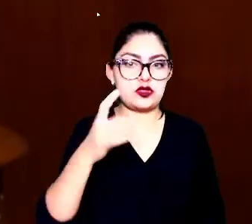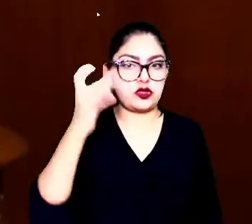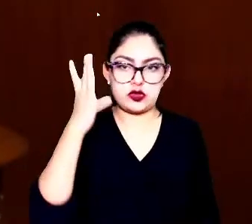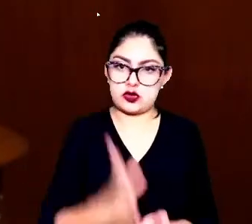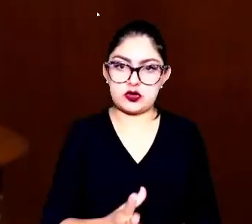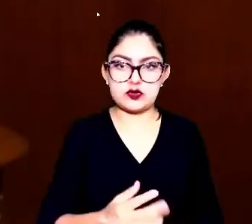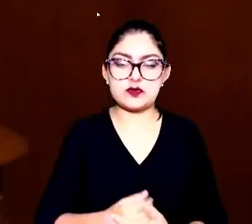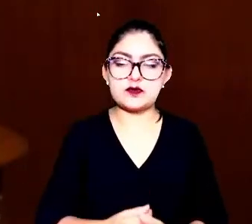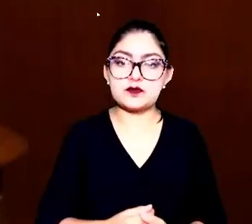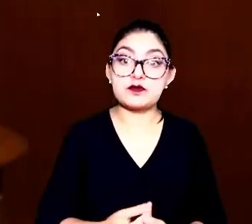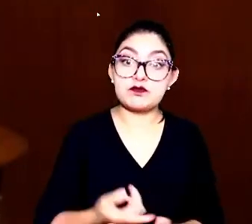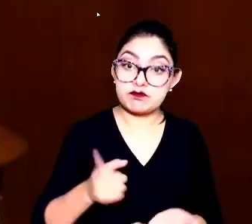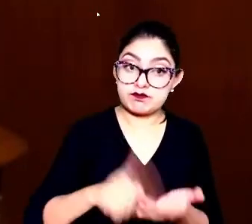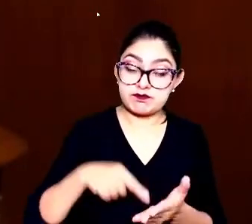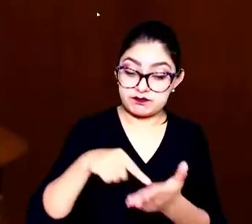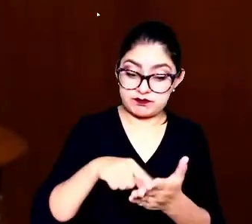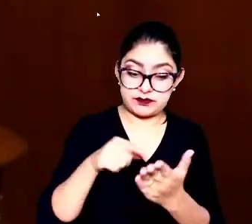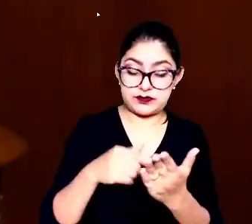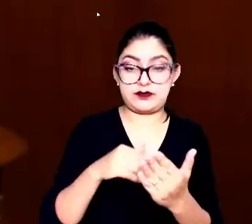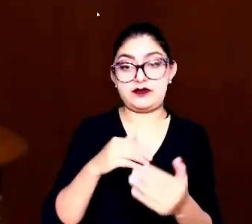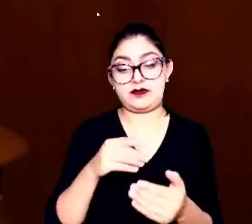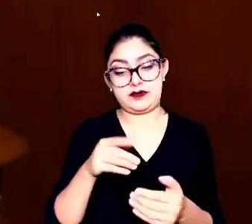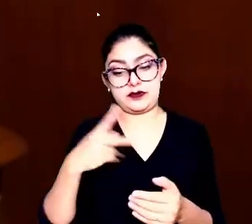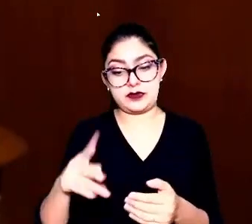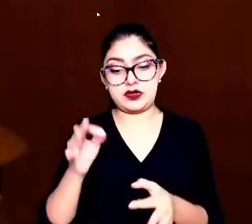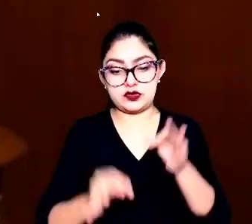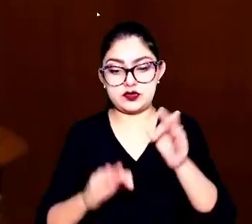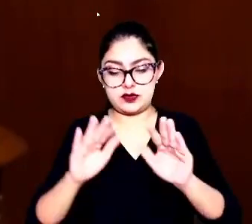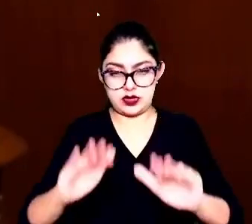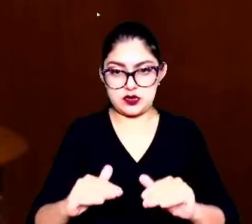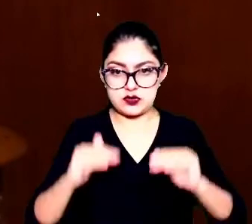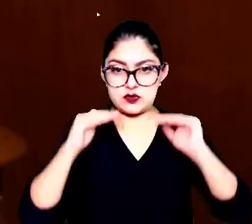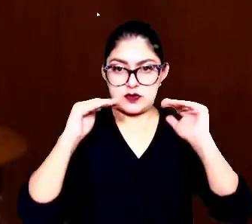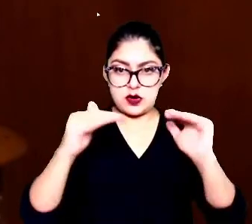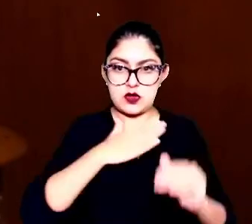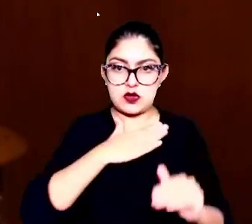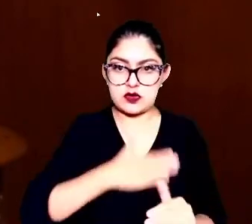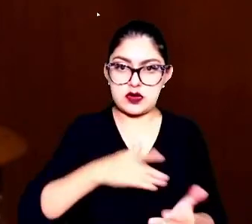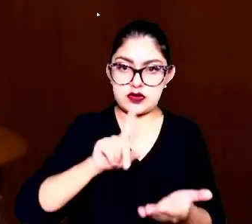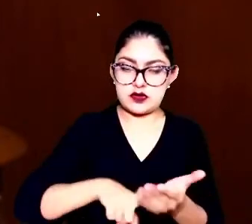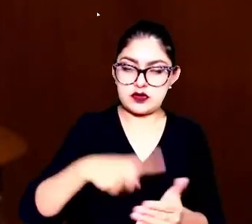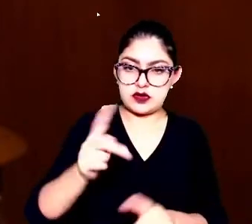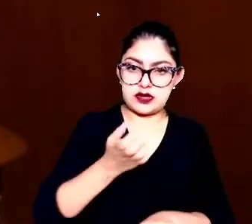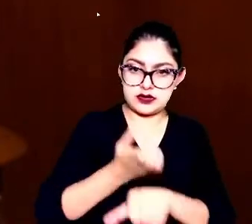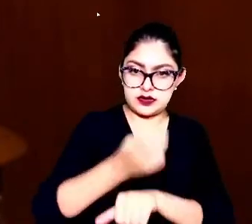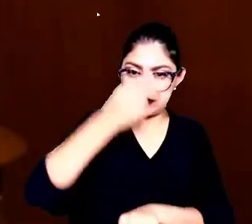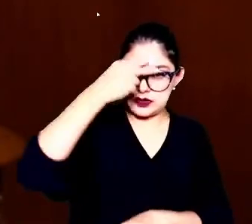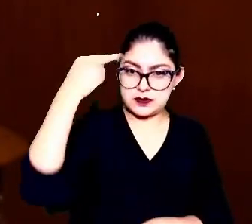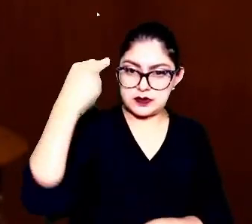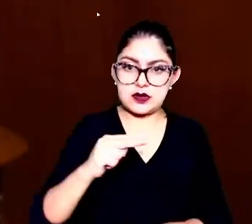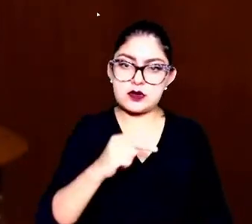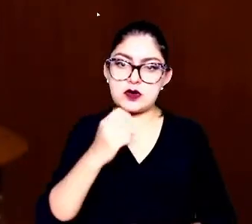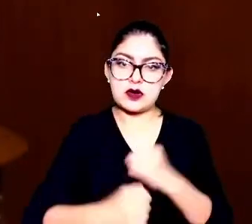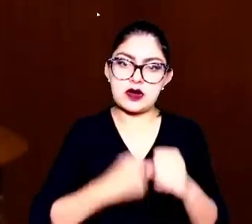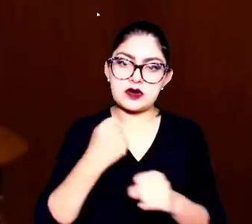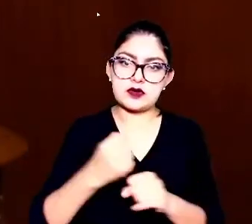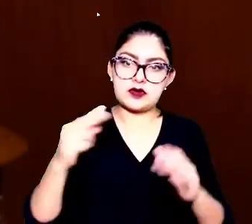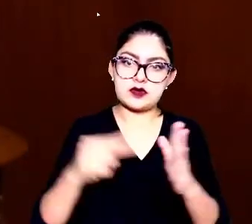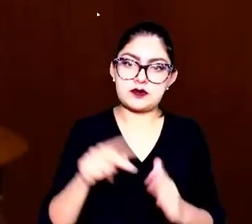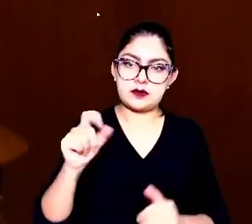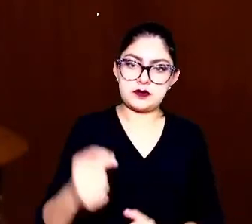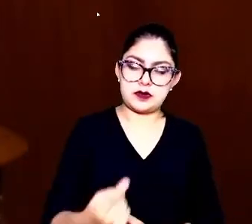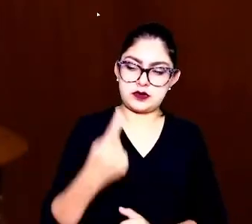acuerdo con estas cifras del Tribunal Superior de Justicia del Estado de México durante el 2021 se